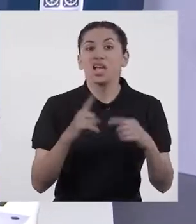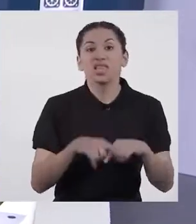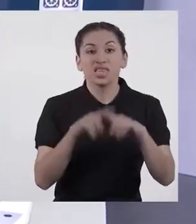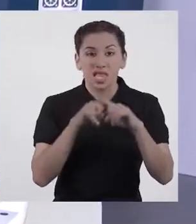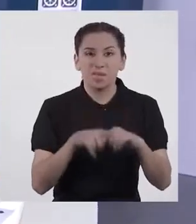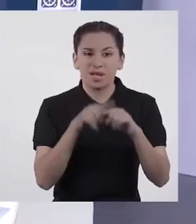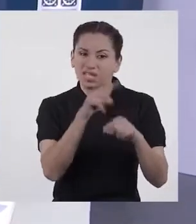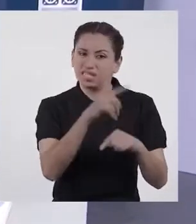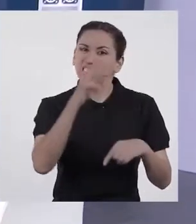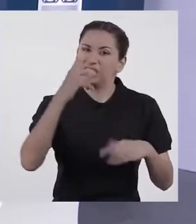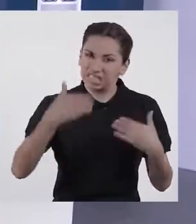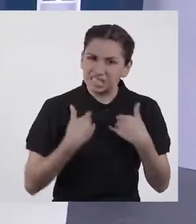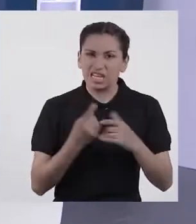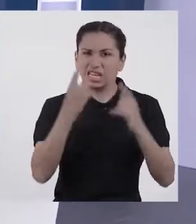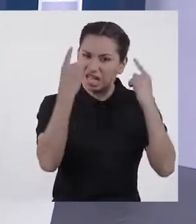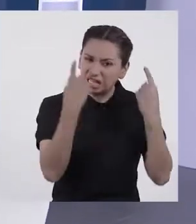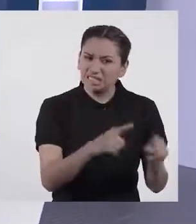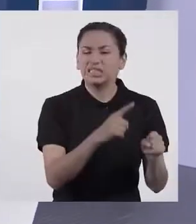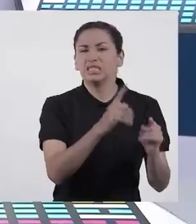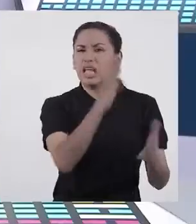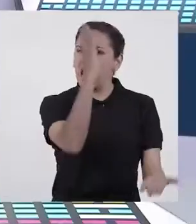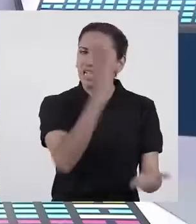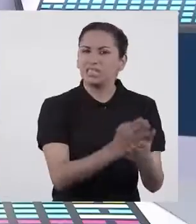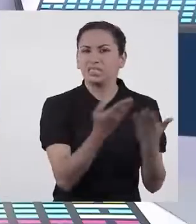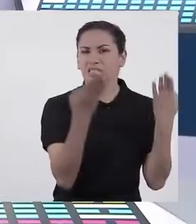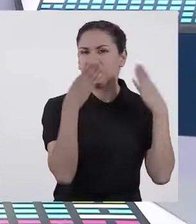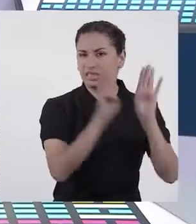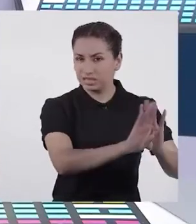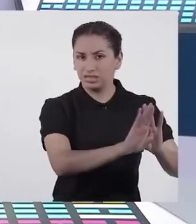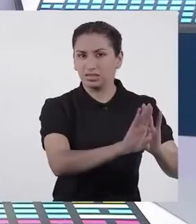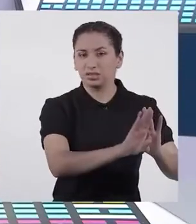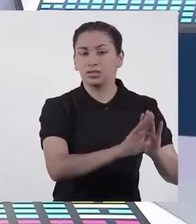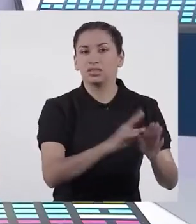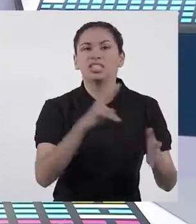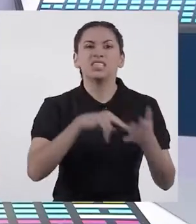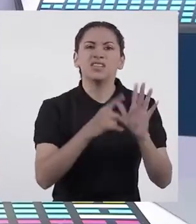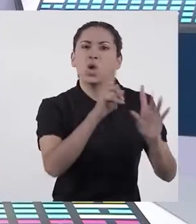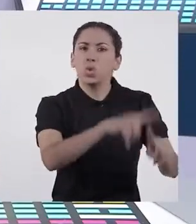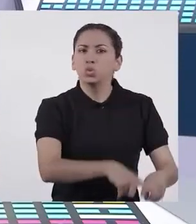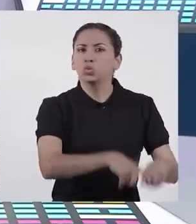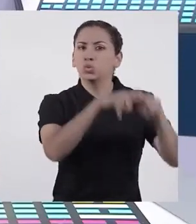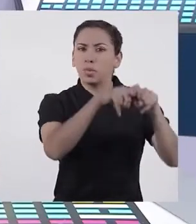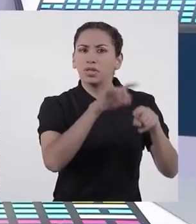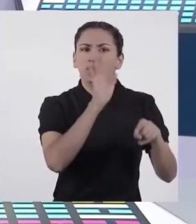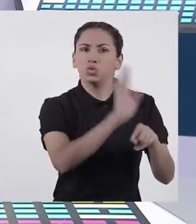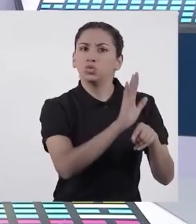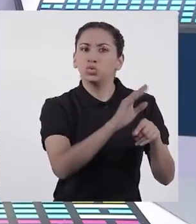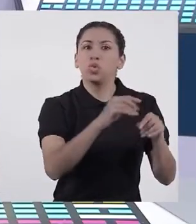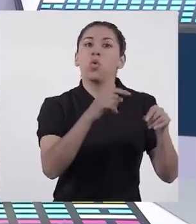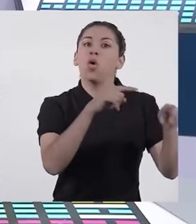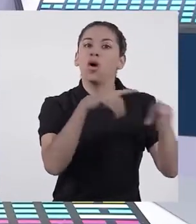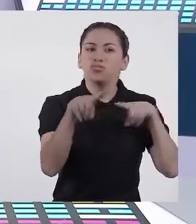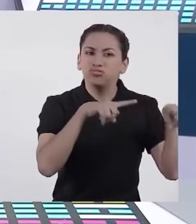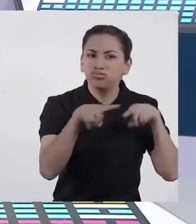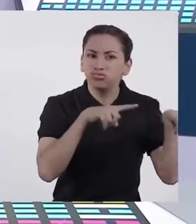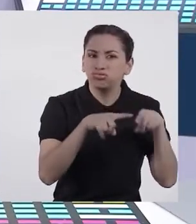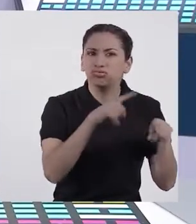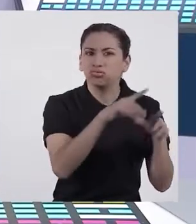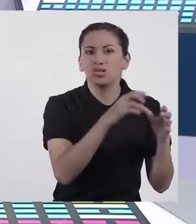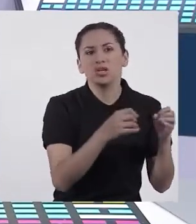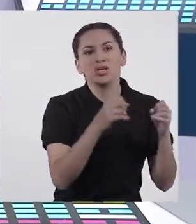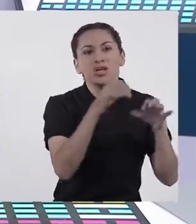Deberían ser clausurados. Es decir, suspender su funcionamiento de